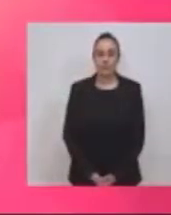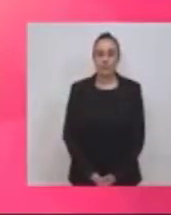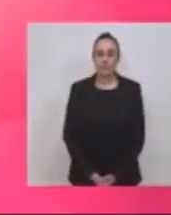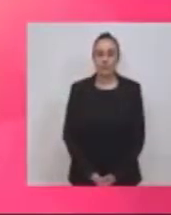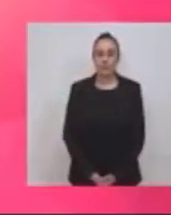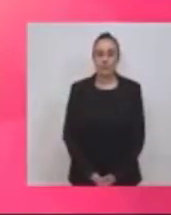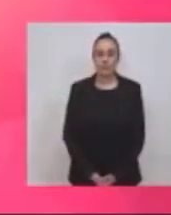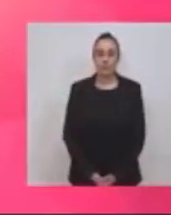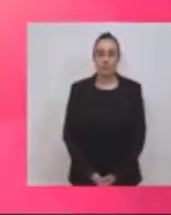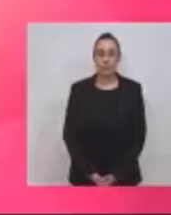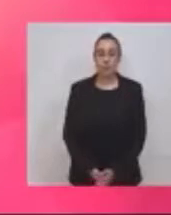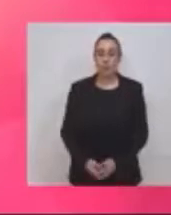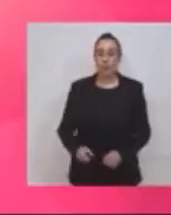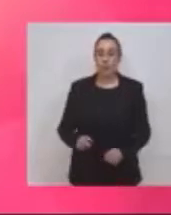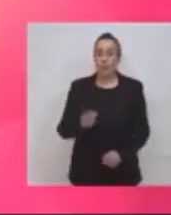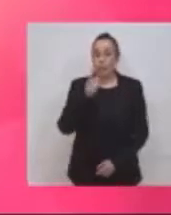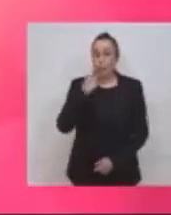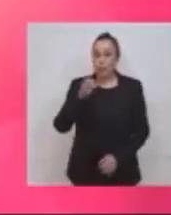Y última pregunta.